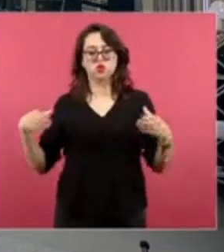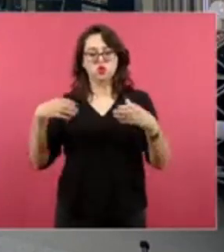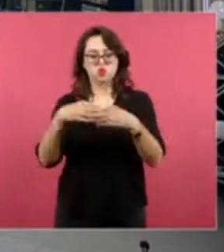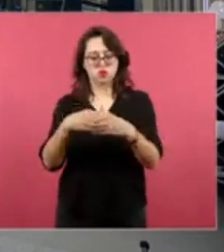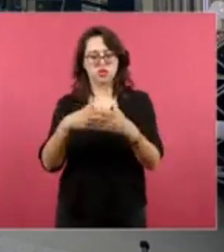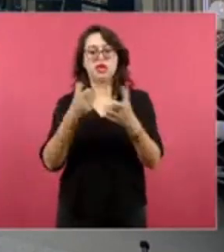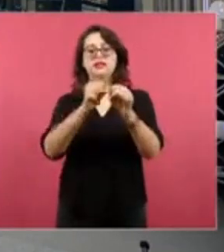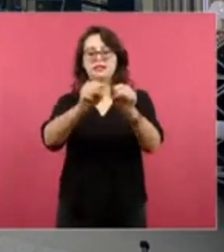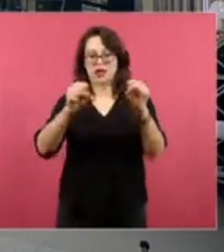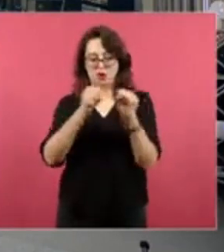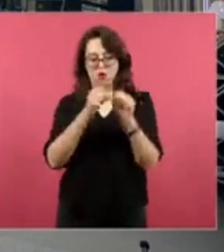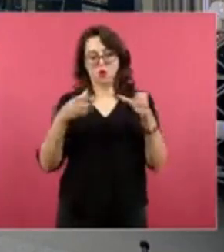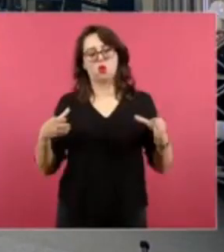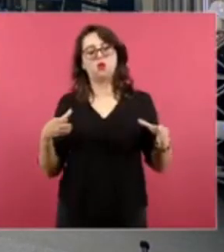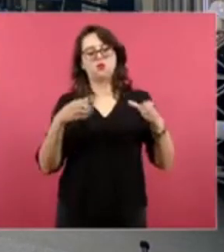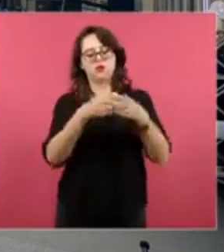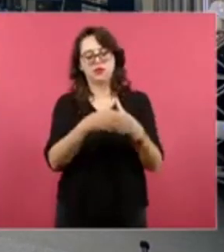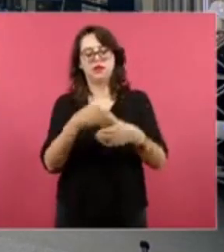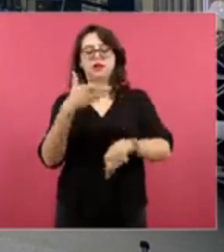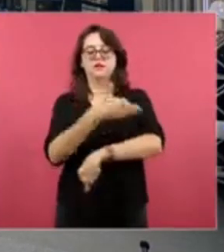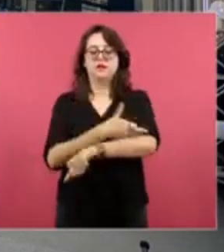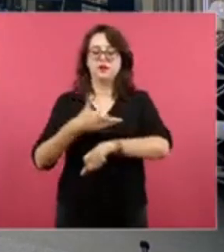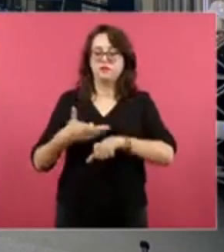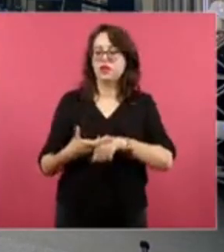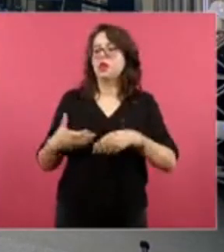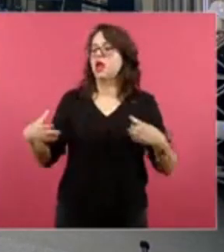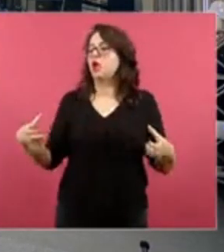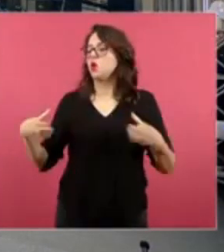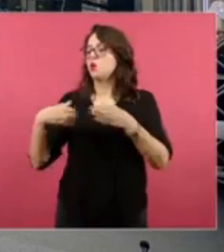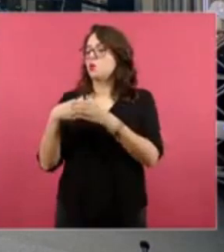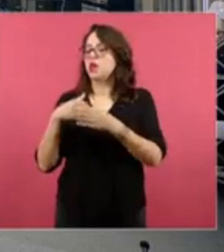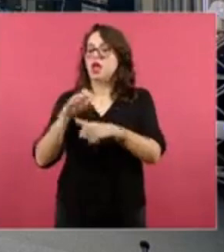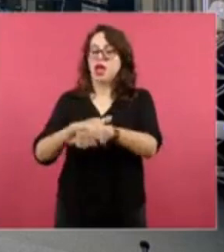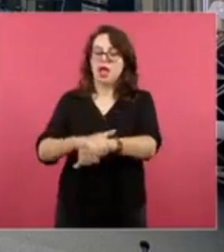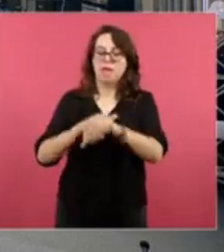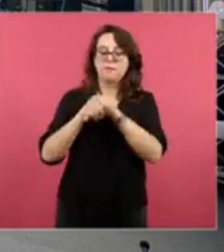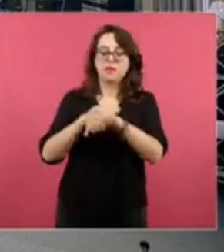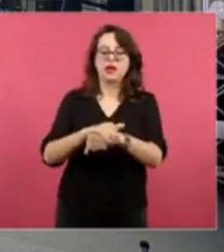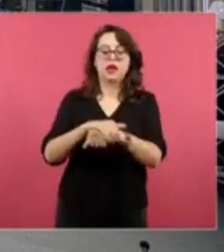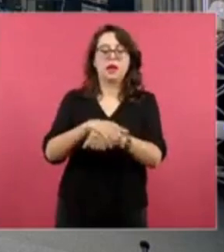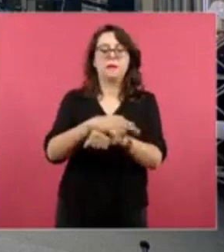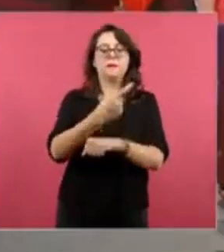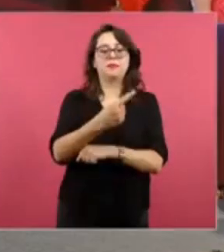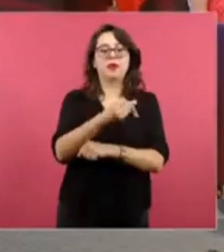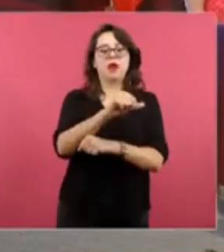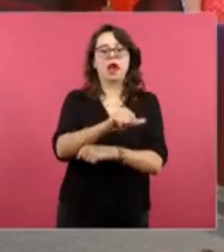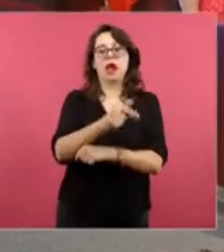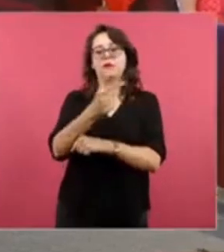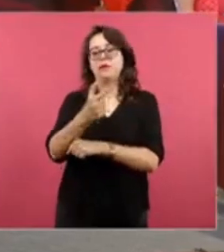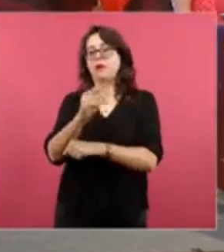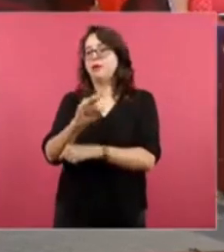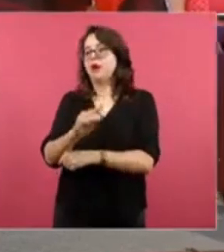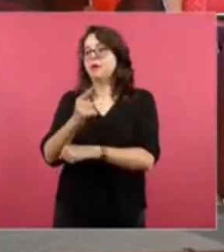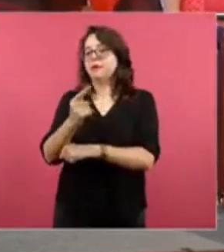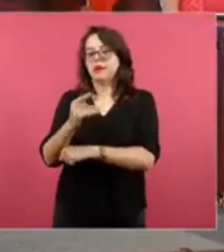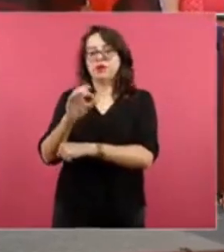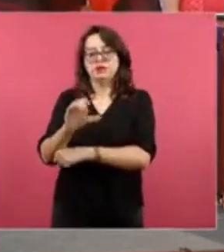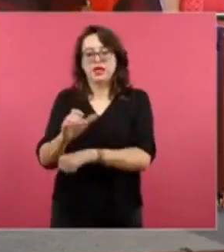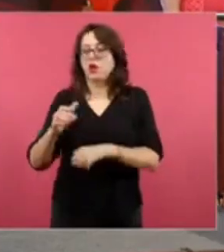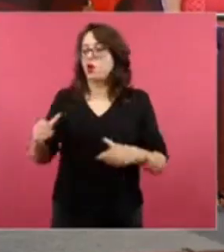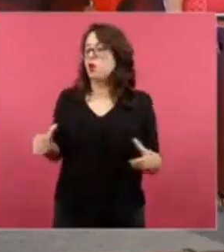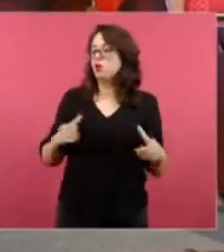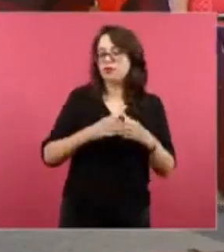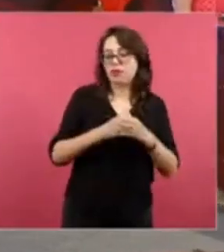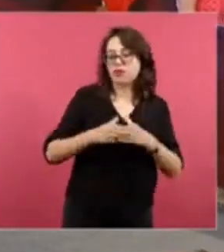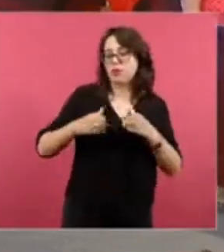una comunidad, la familia, por supuesto, los amiguitos de primero A, primero B, primero C, la escuela es una comunidad.